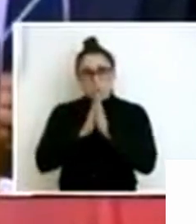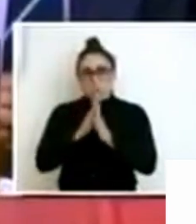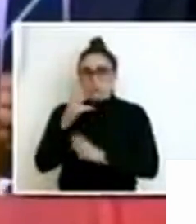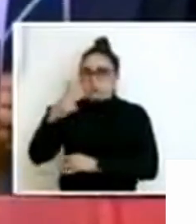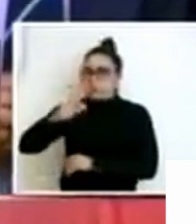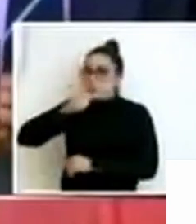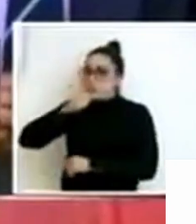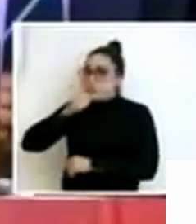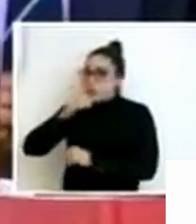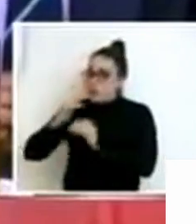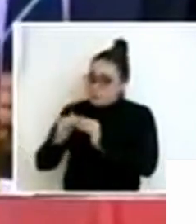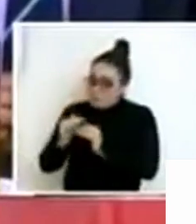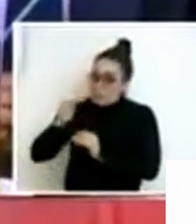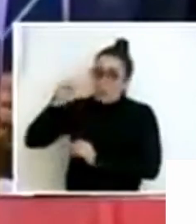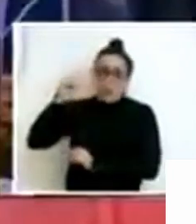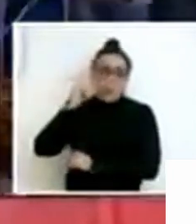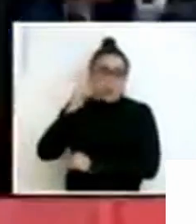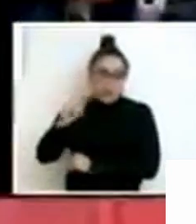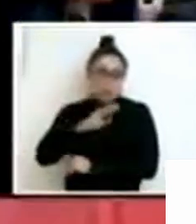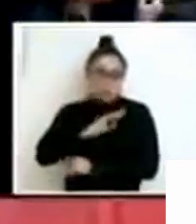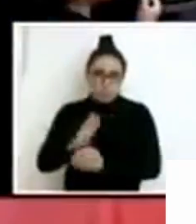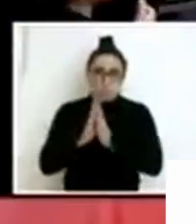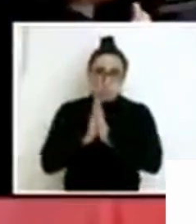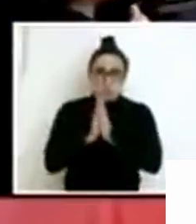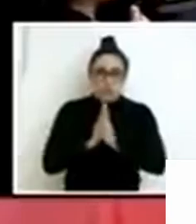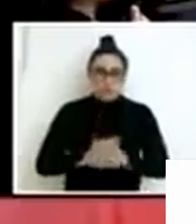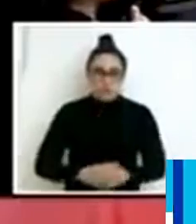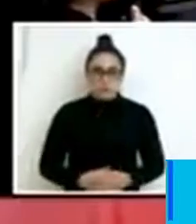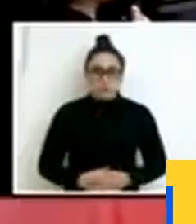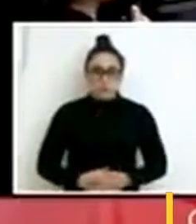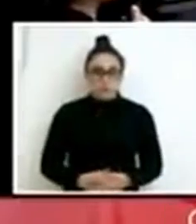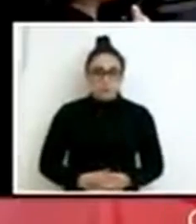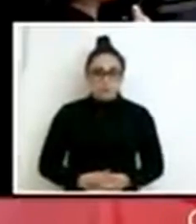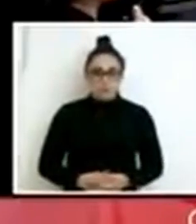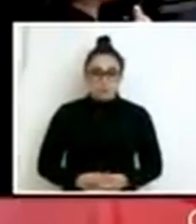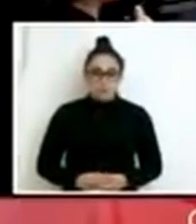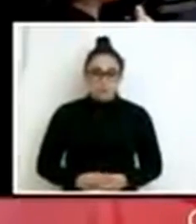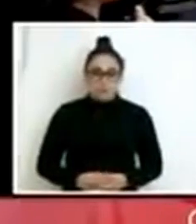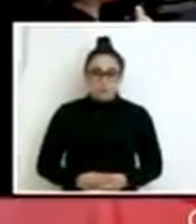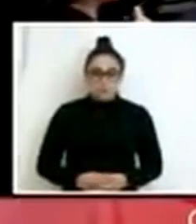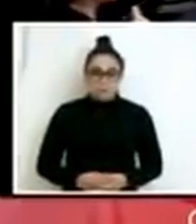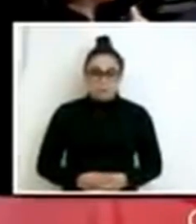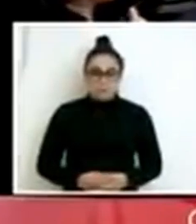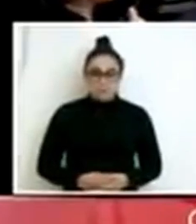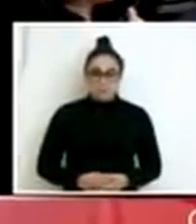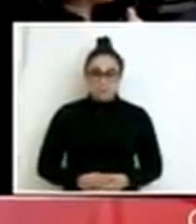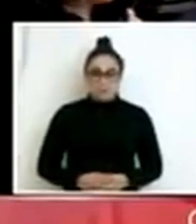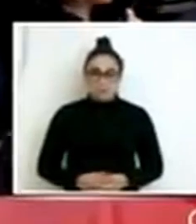Tribunal Electoral. Con imágenes de José Contreras, Rafael García, Quiero TV.